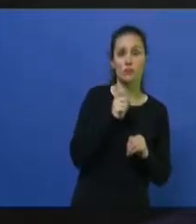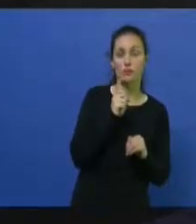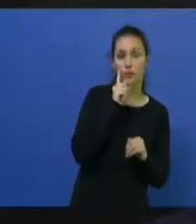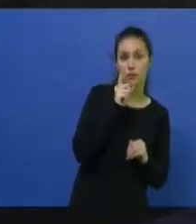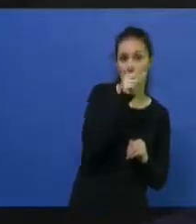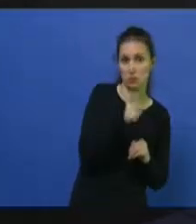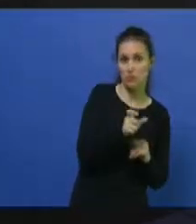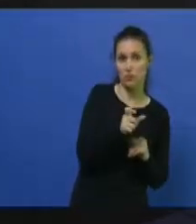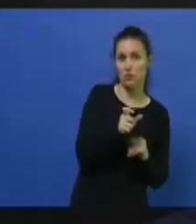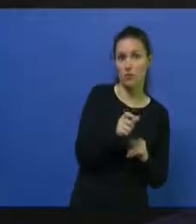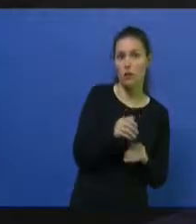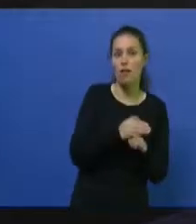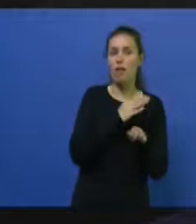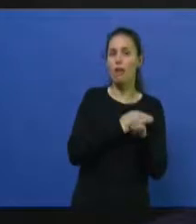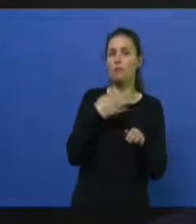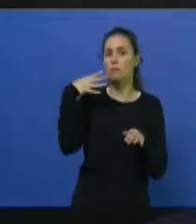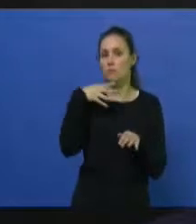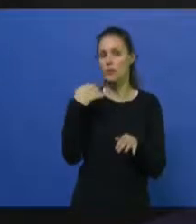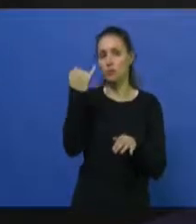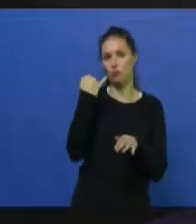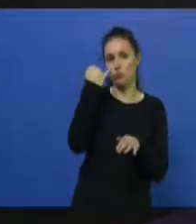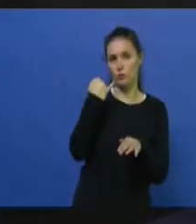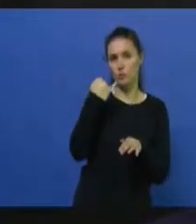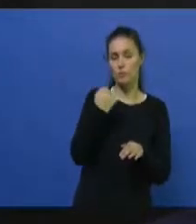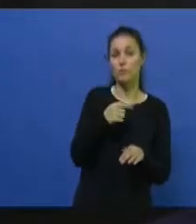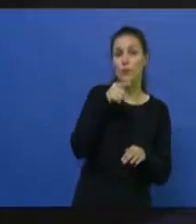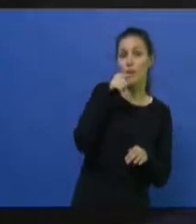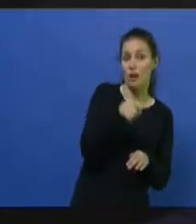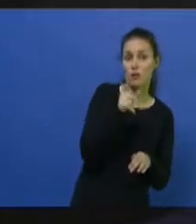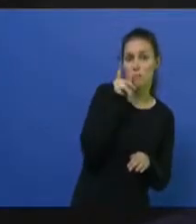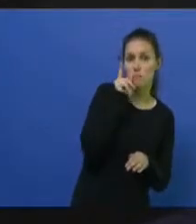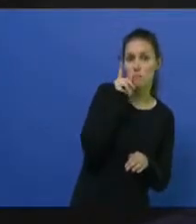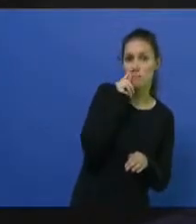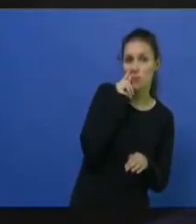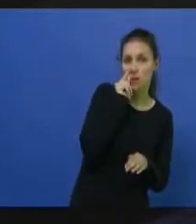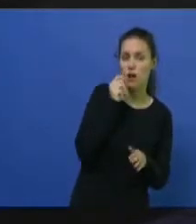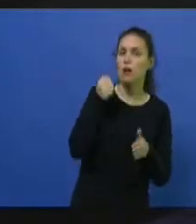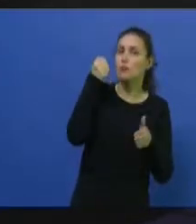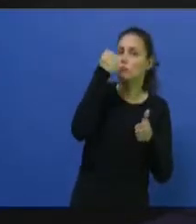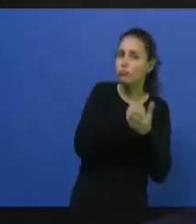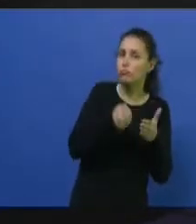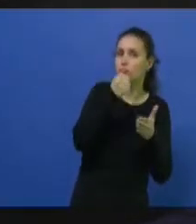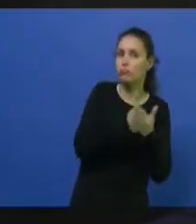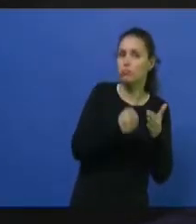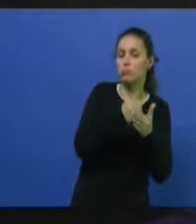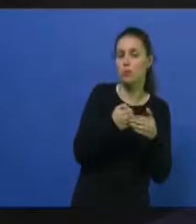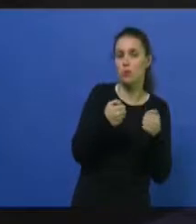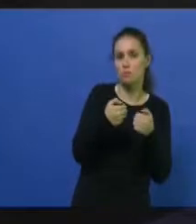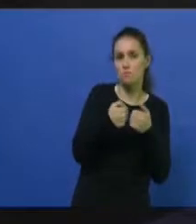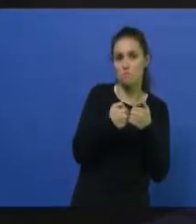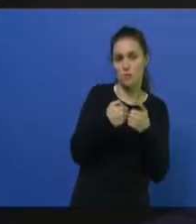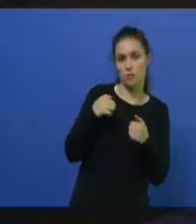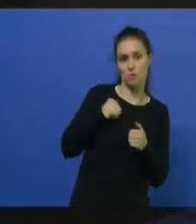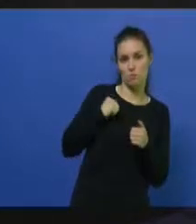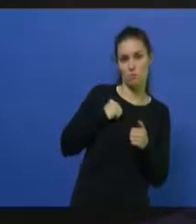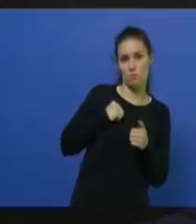Claro, su papá, Luis Tagni, fue una de las personas que defendió la fábrica de pólvora. A ver,